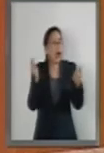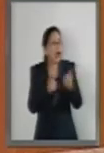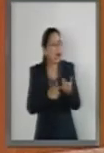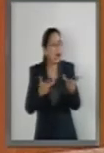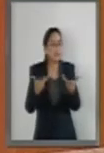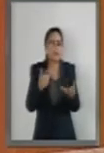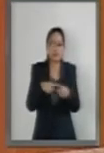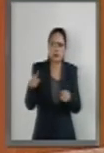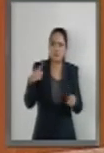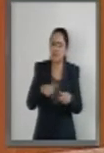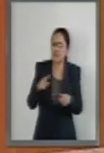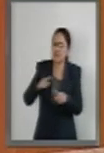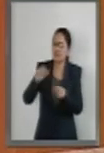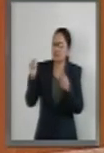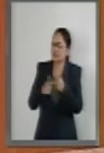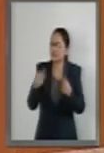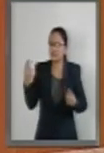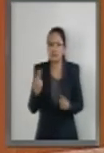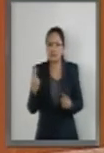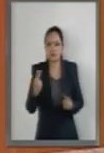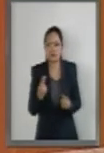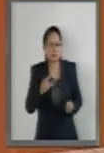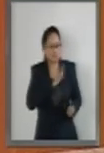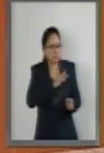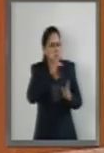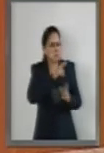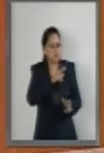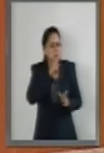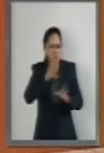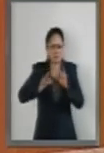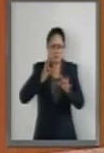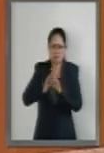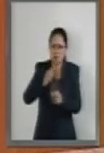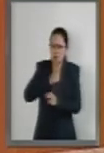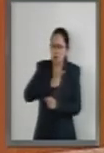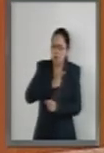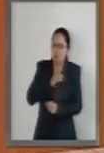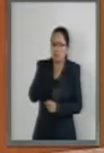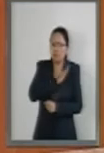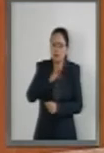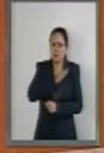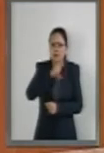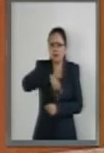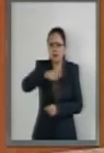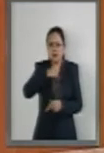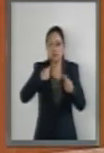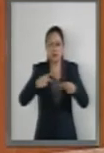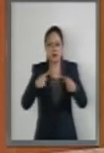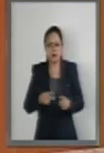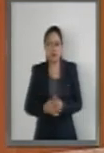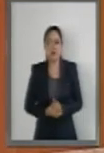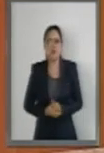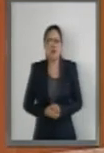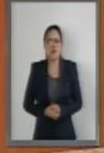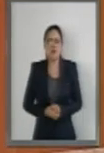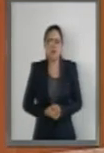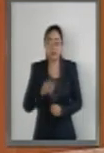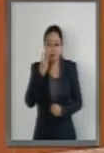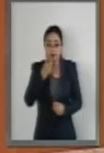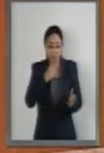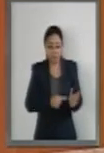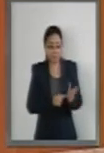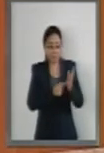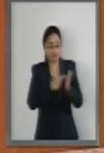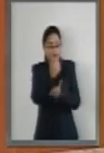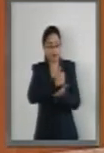diversas necesidades, gustos y capacidades de las personas. Un modelo